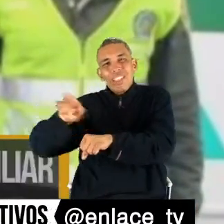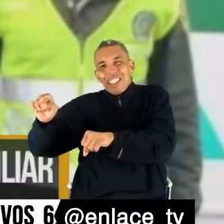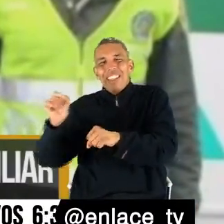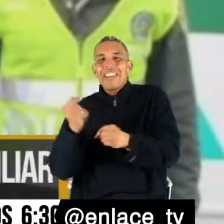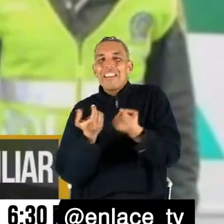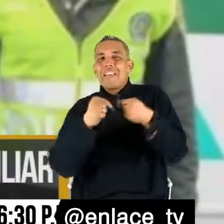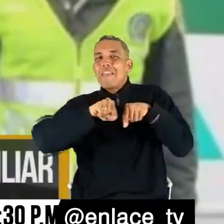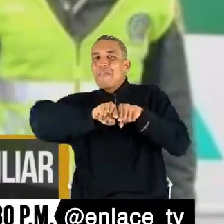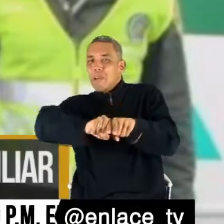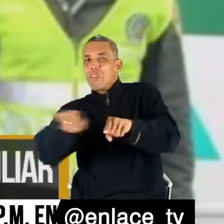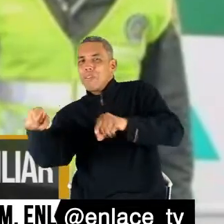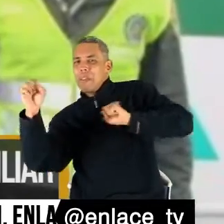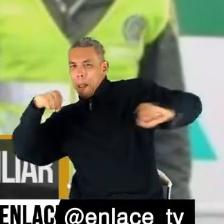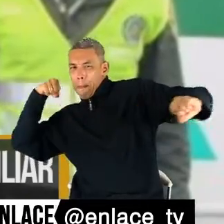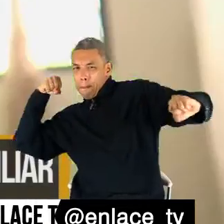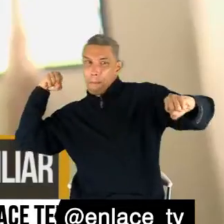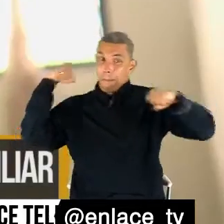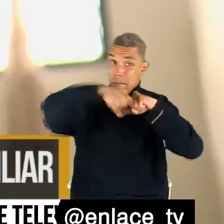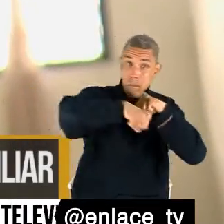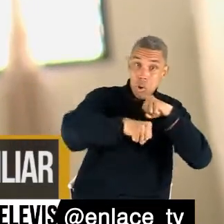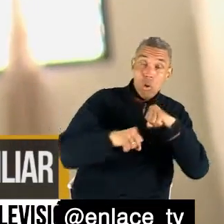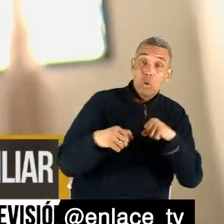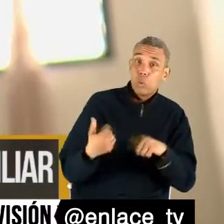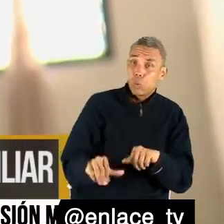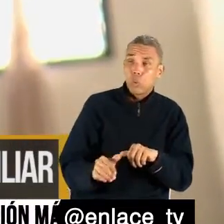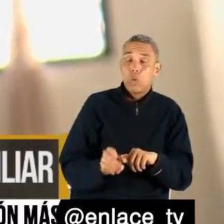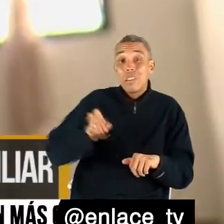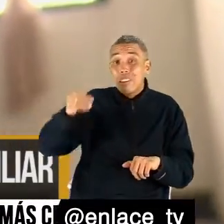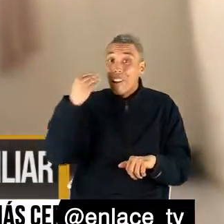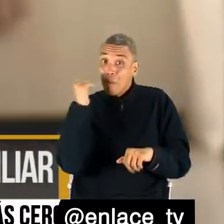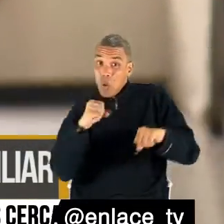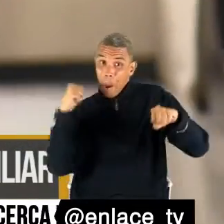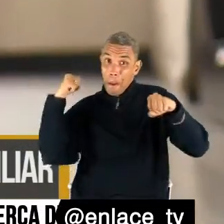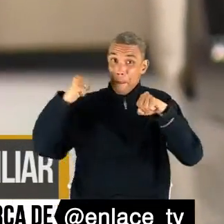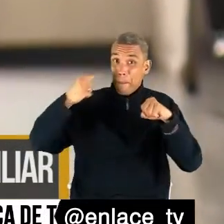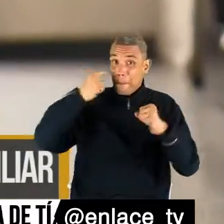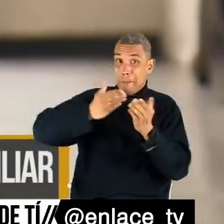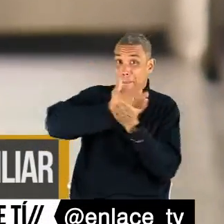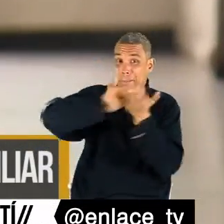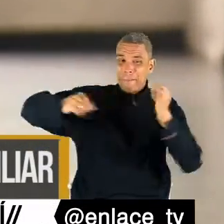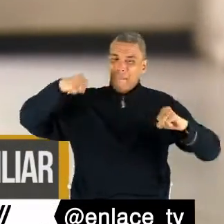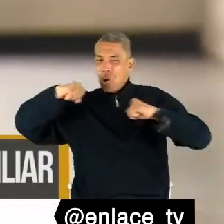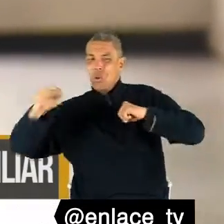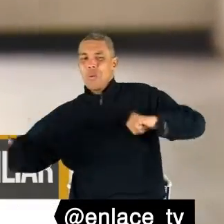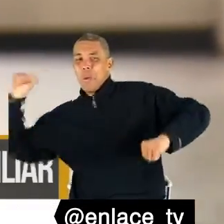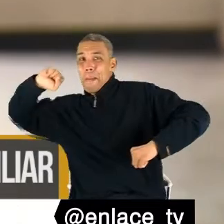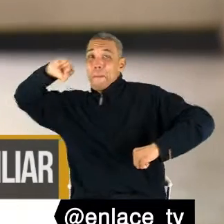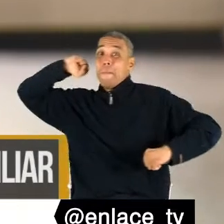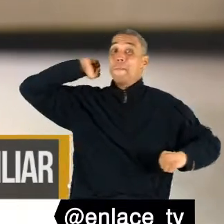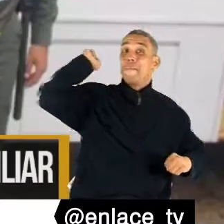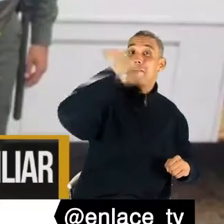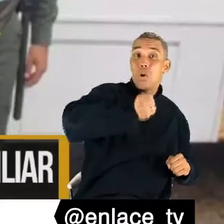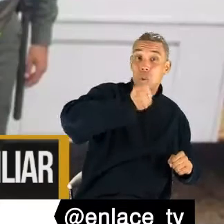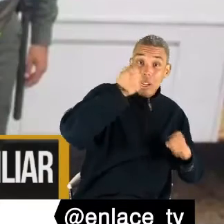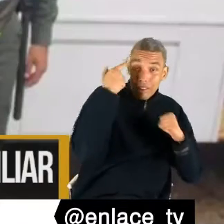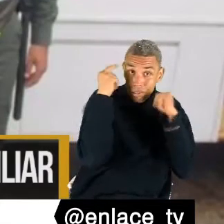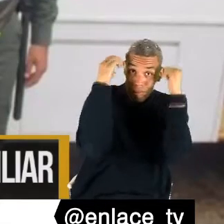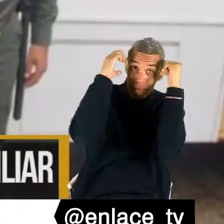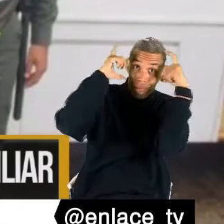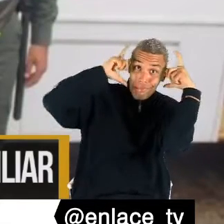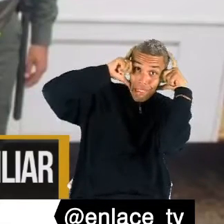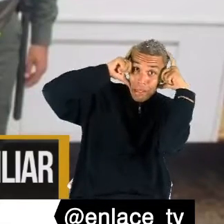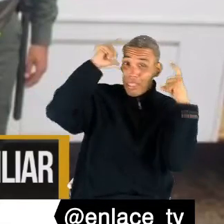habría agredido físicamente a su pareja sentimental de 44 años de edad con un arma blanca, provocándole una herida abierta en su cabeza. Al